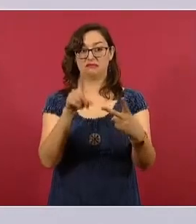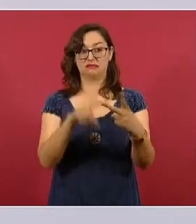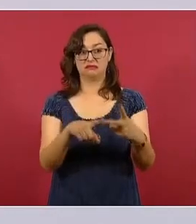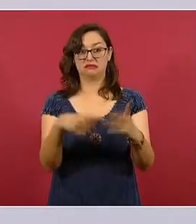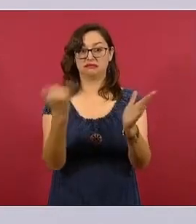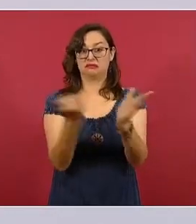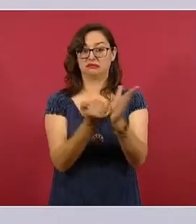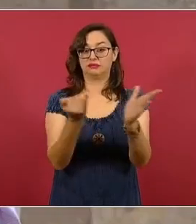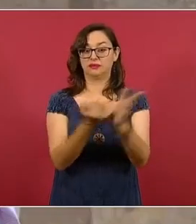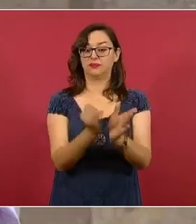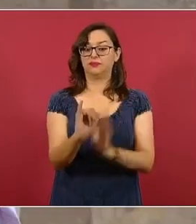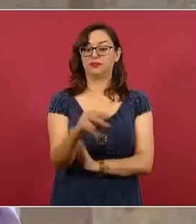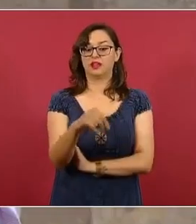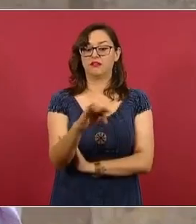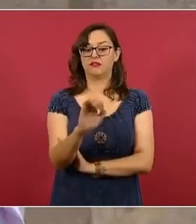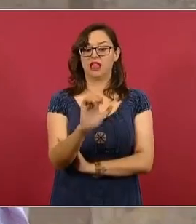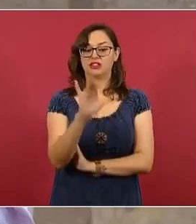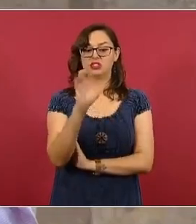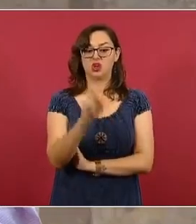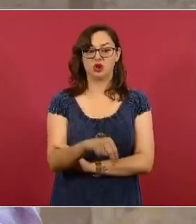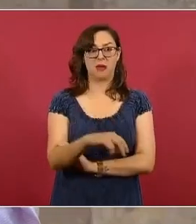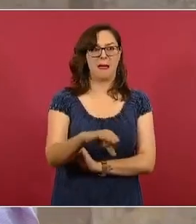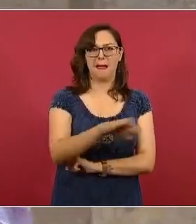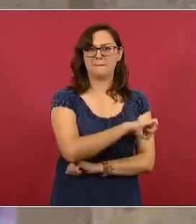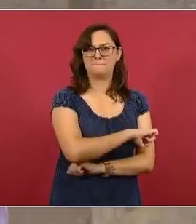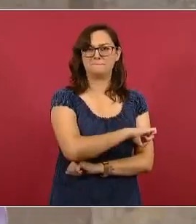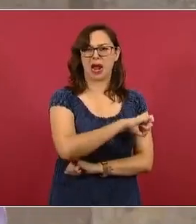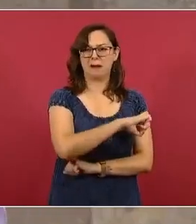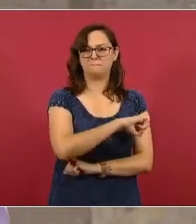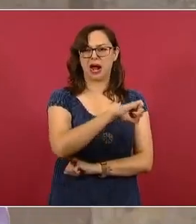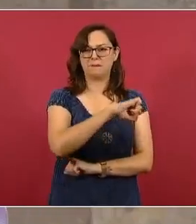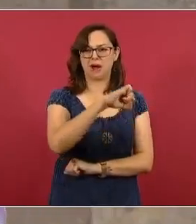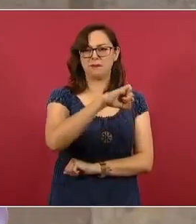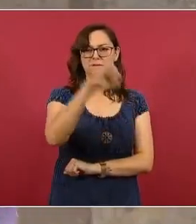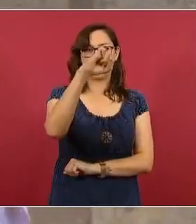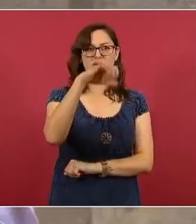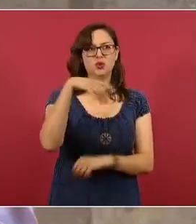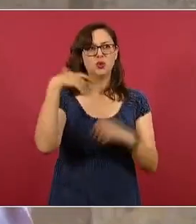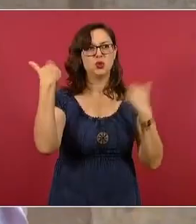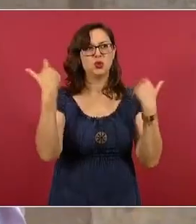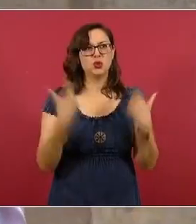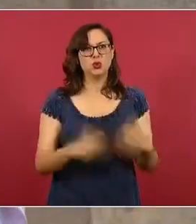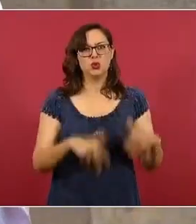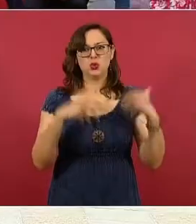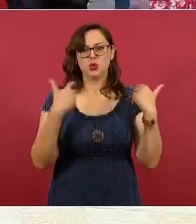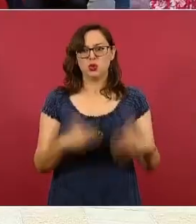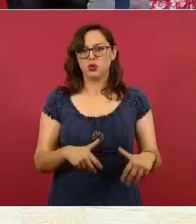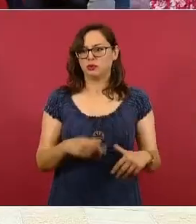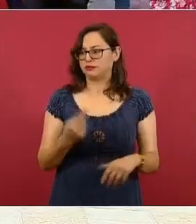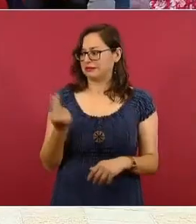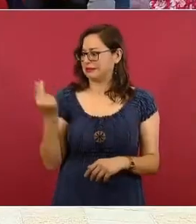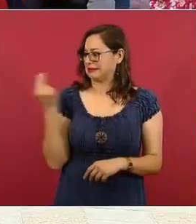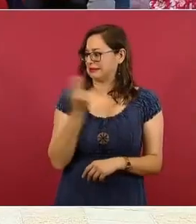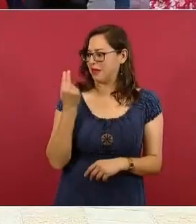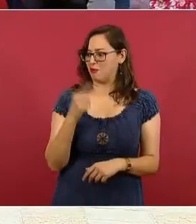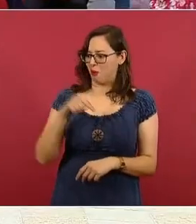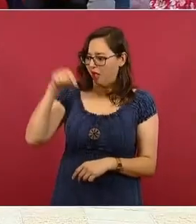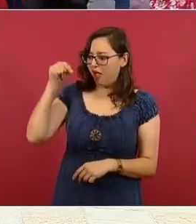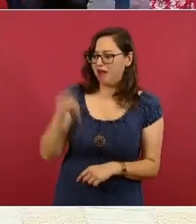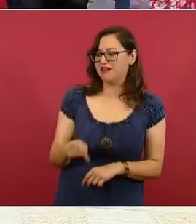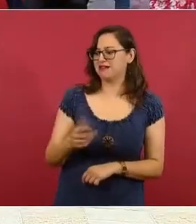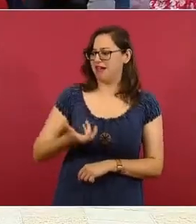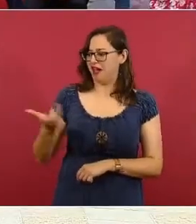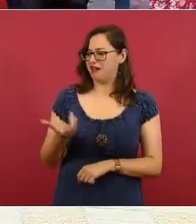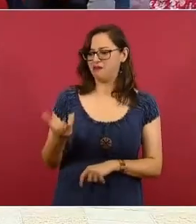lo que cada una de las familias del campo y de las comunidades de este país requieren. Aquí